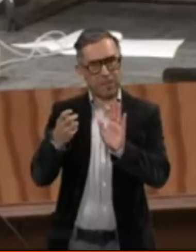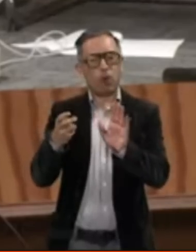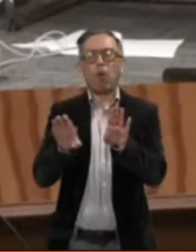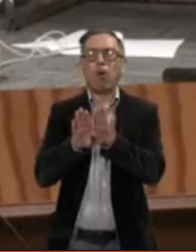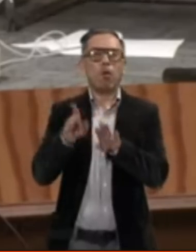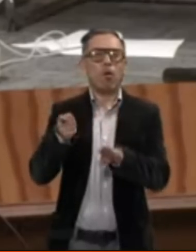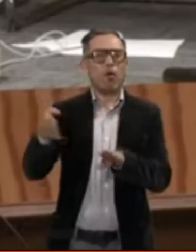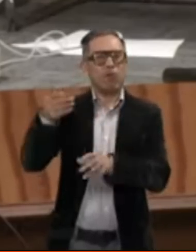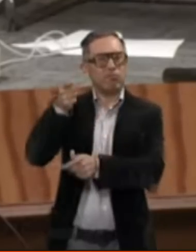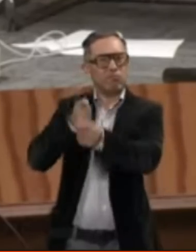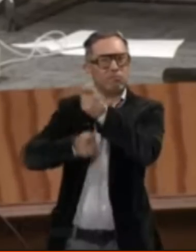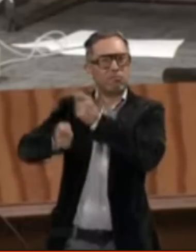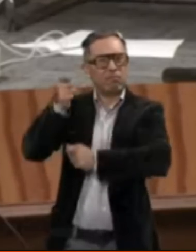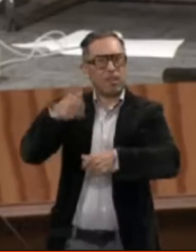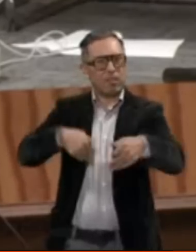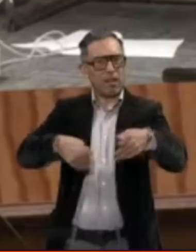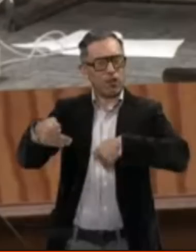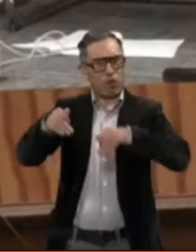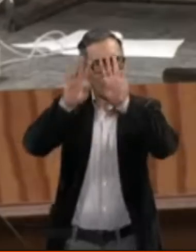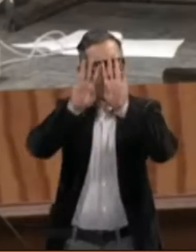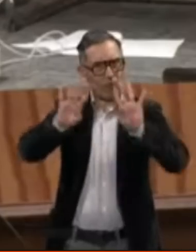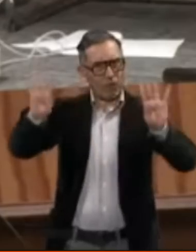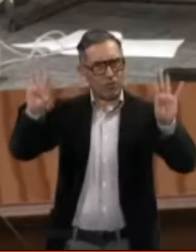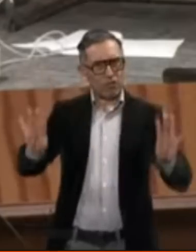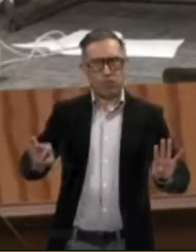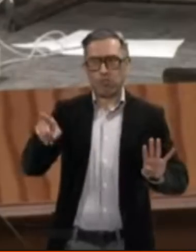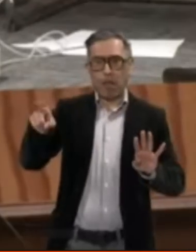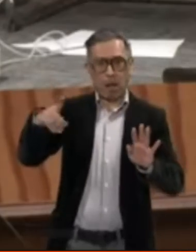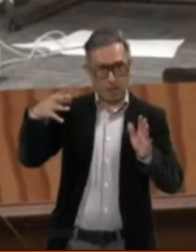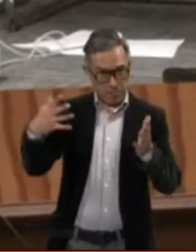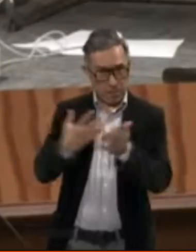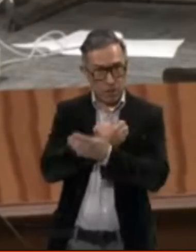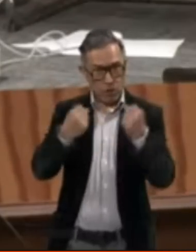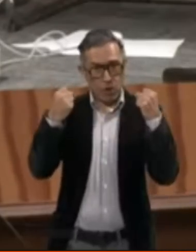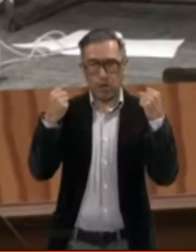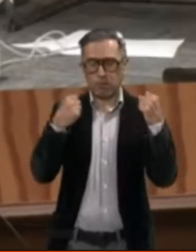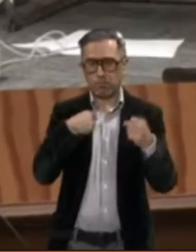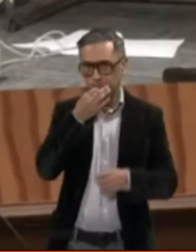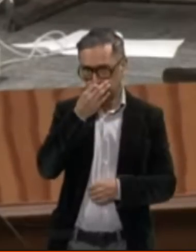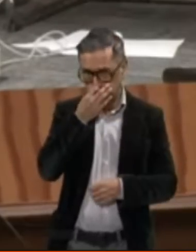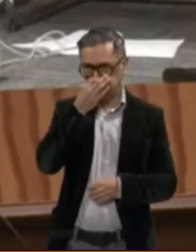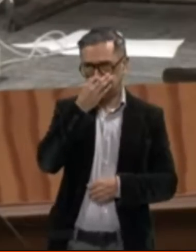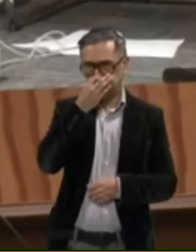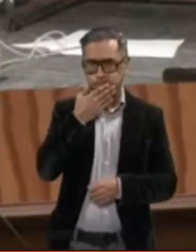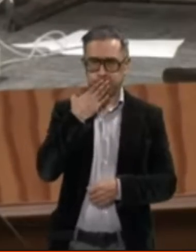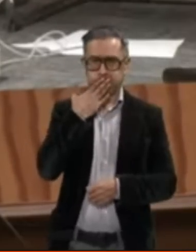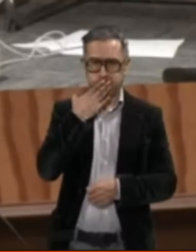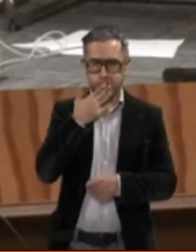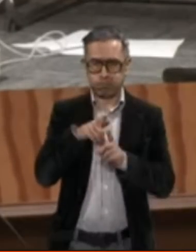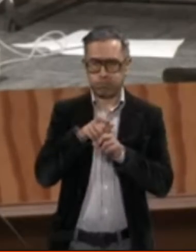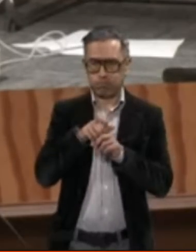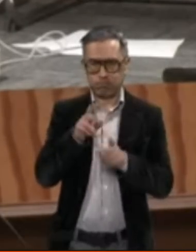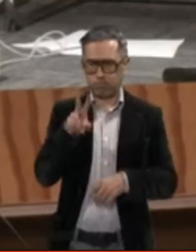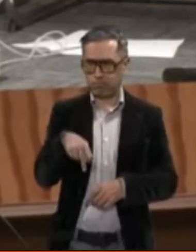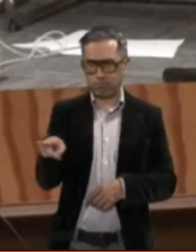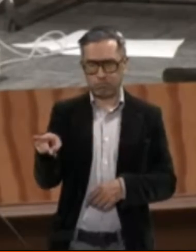teatro, pues yo le pondría de título una victoria pírrica. Es una victoria pírrica, consejeras, consejeros,